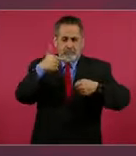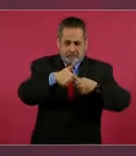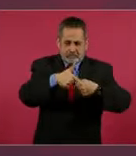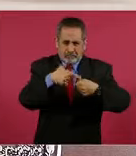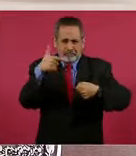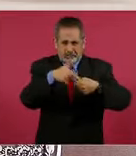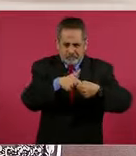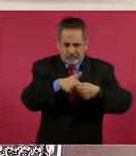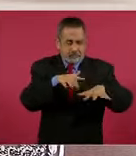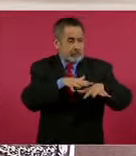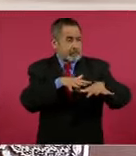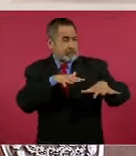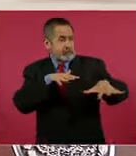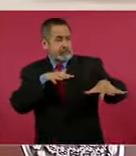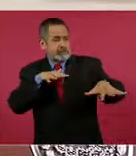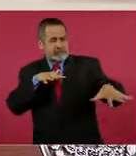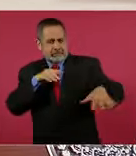en esas